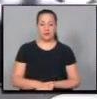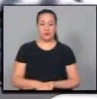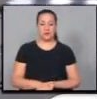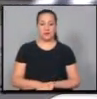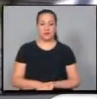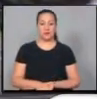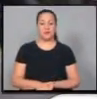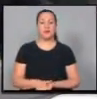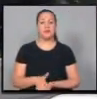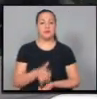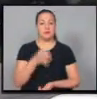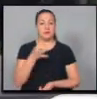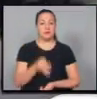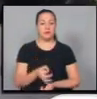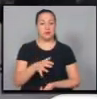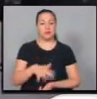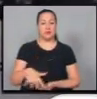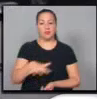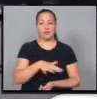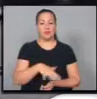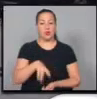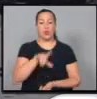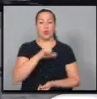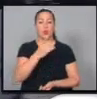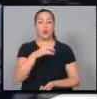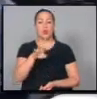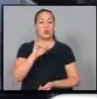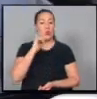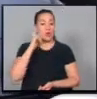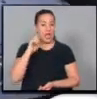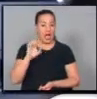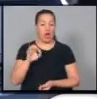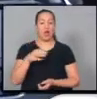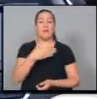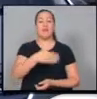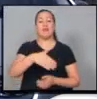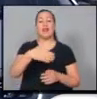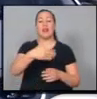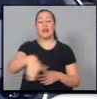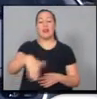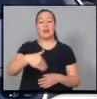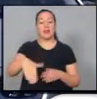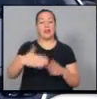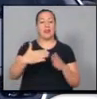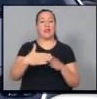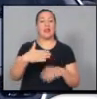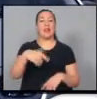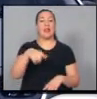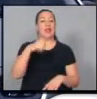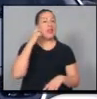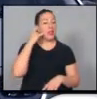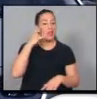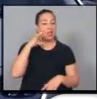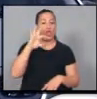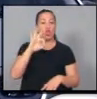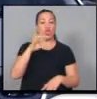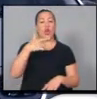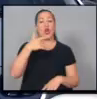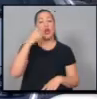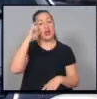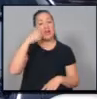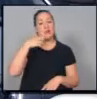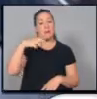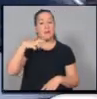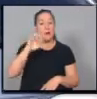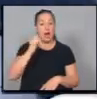Estamos acá exactamente en Villa Luz Uriaga, en la esquina de Guido Spano y Bermejo. Acá los vecinos no encuentran explicación de